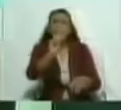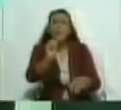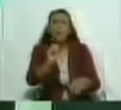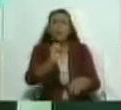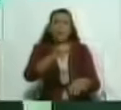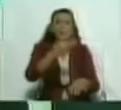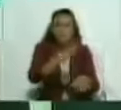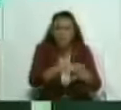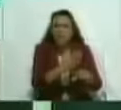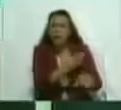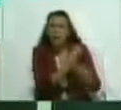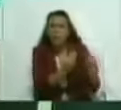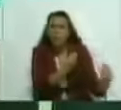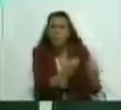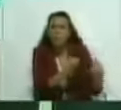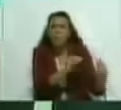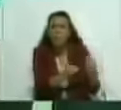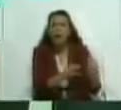Johnny,